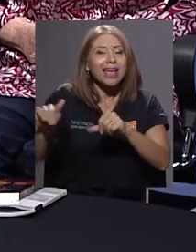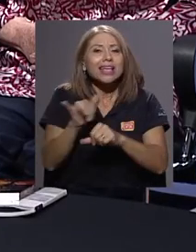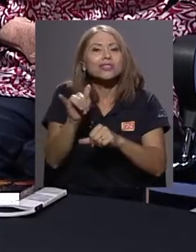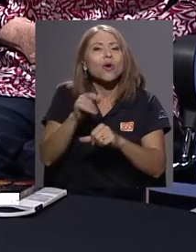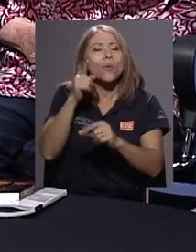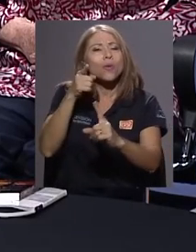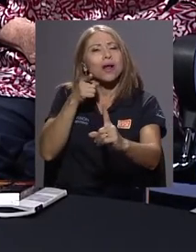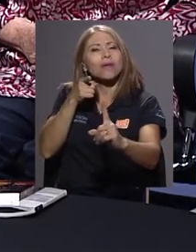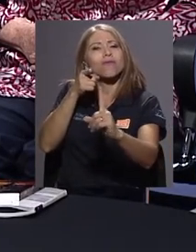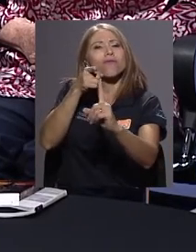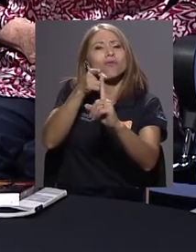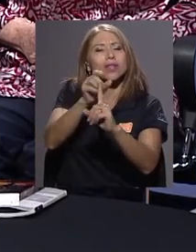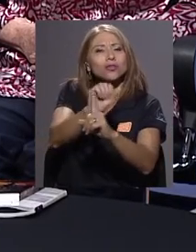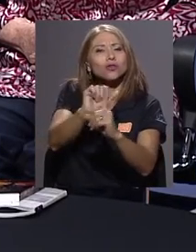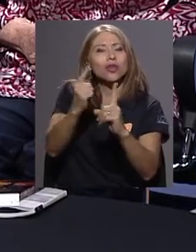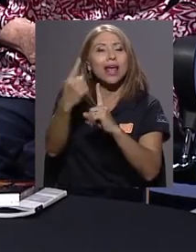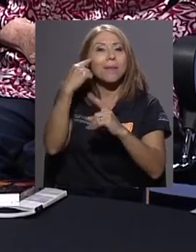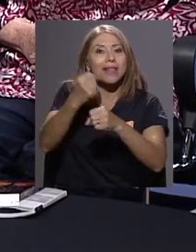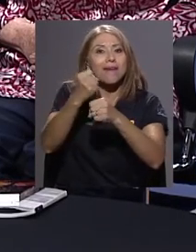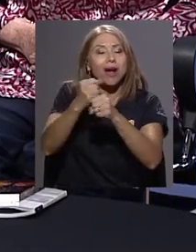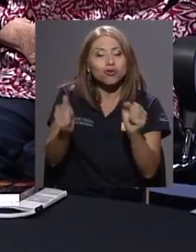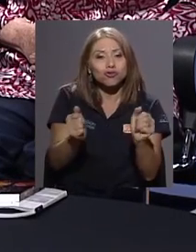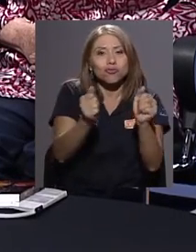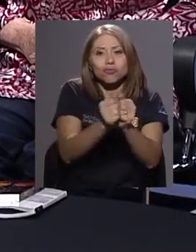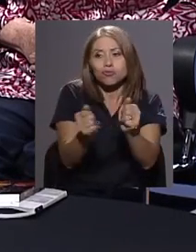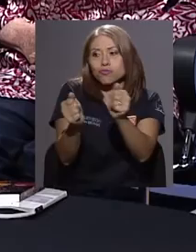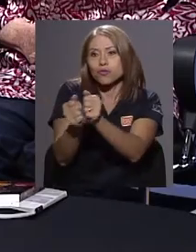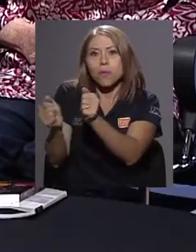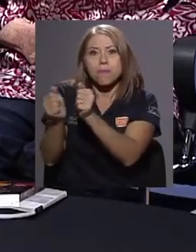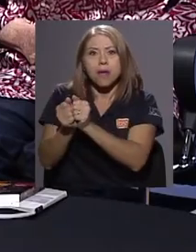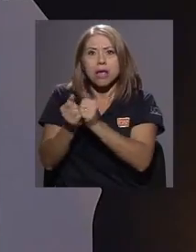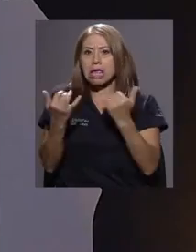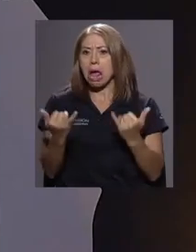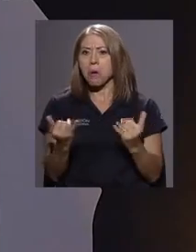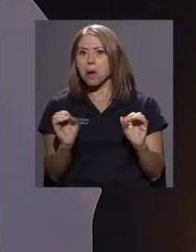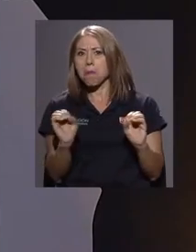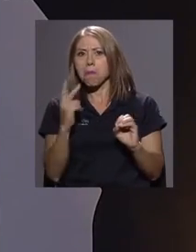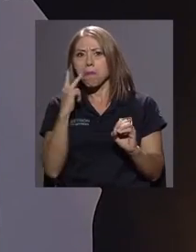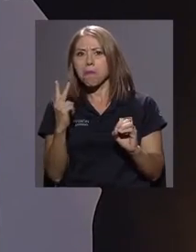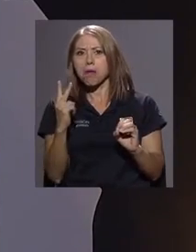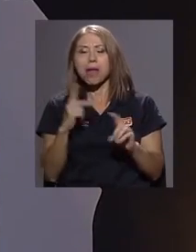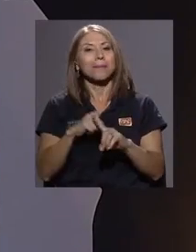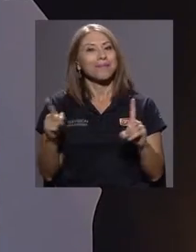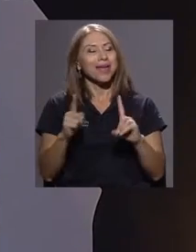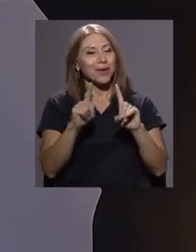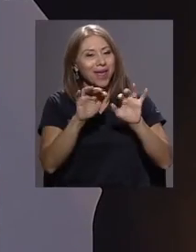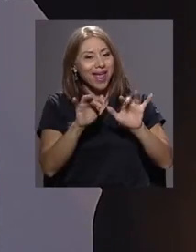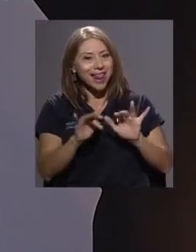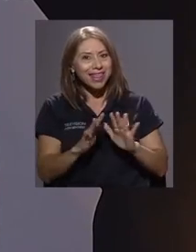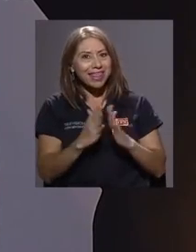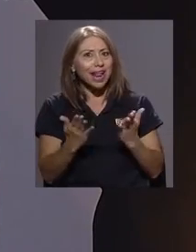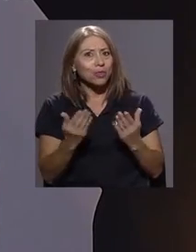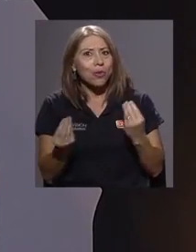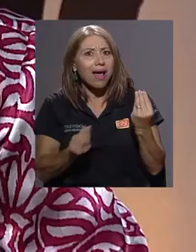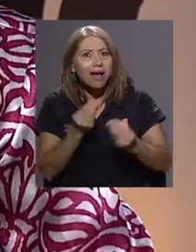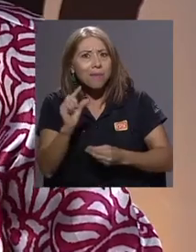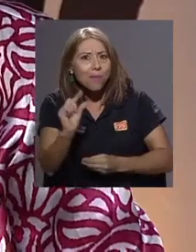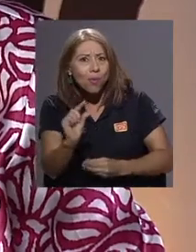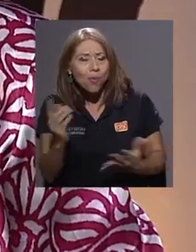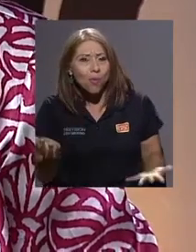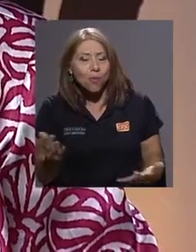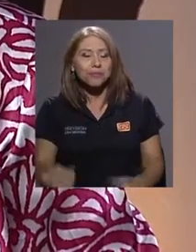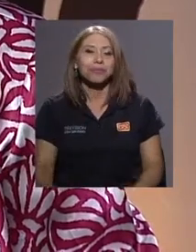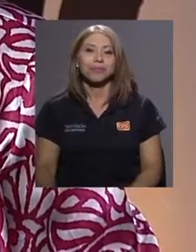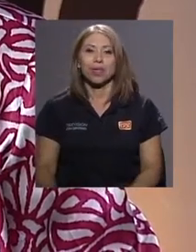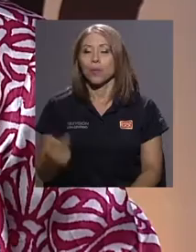crear sociológica para trabajos mancomunados que cada vez se dan menos y que en la literatura son verdaderamente muy escasos bueno